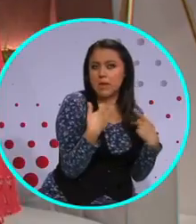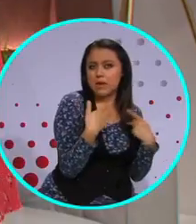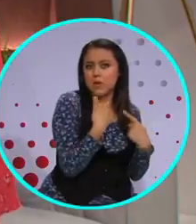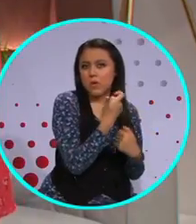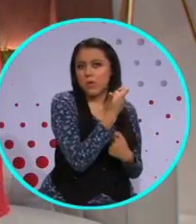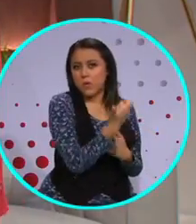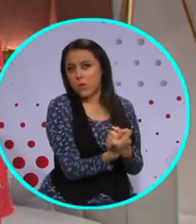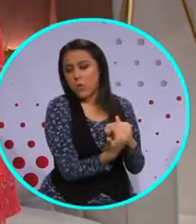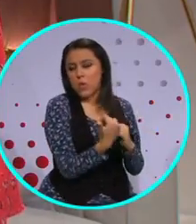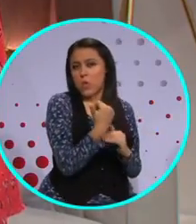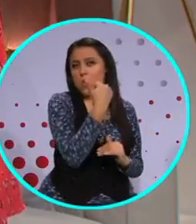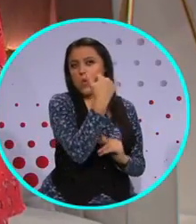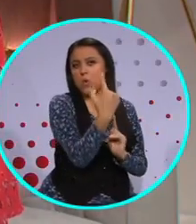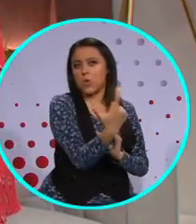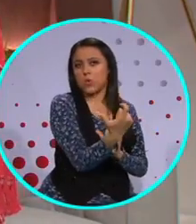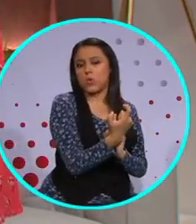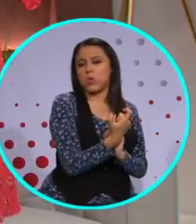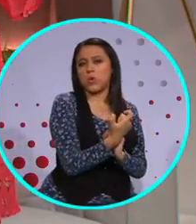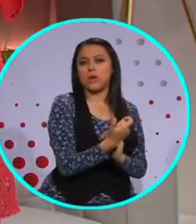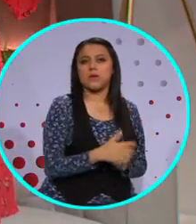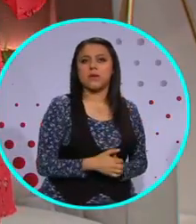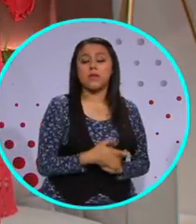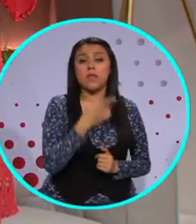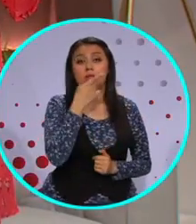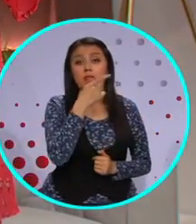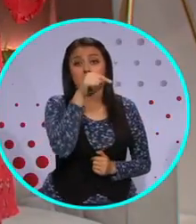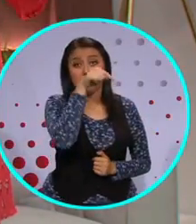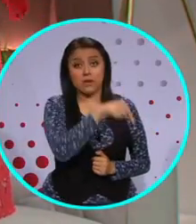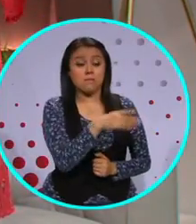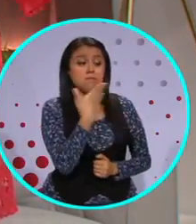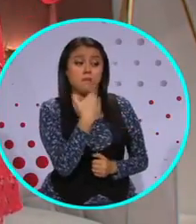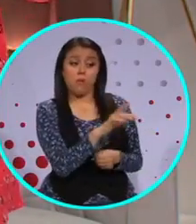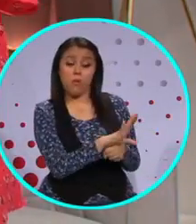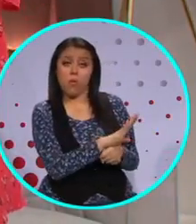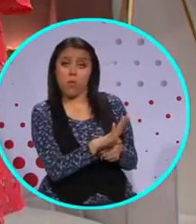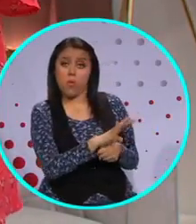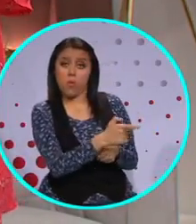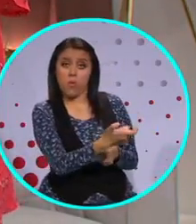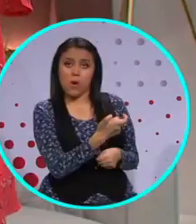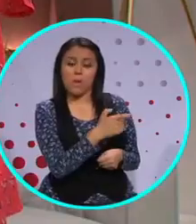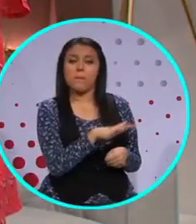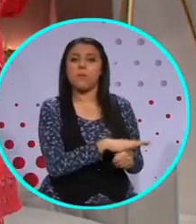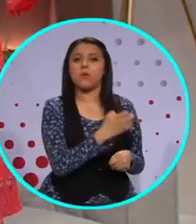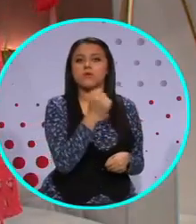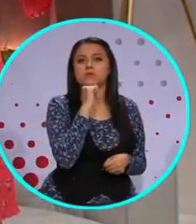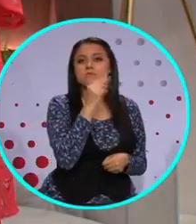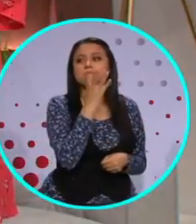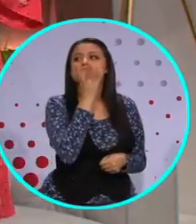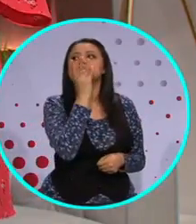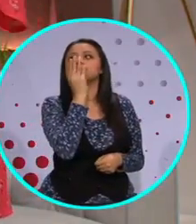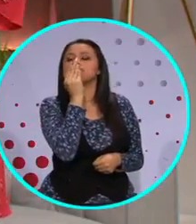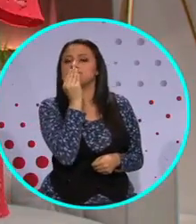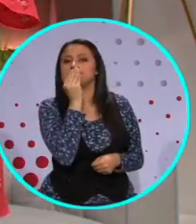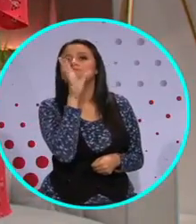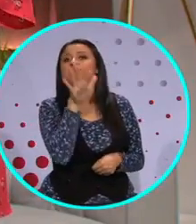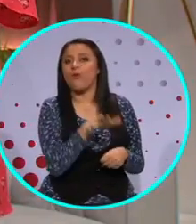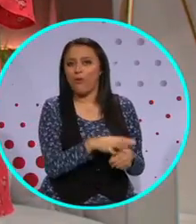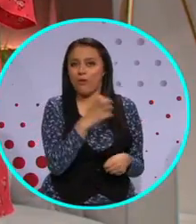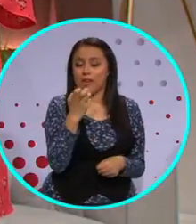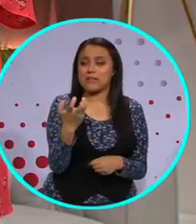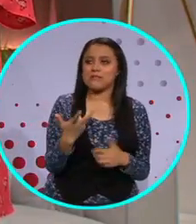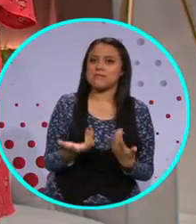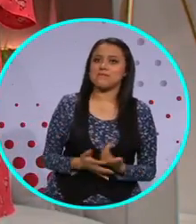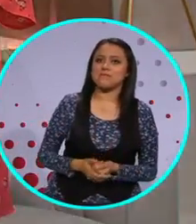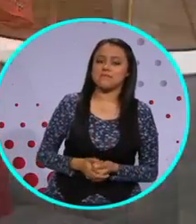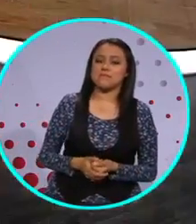socioeconómico alto que dicen por ahí que se ha visto beneficiado entonces por eso no se quejan ese es el tema se declaró